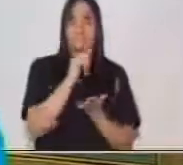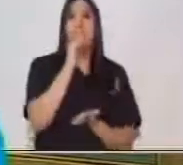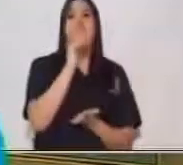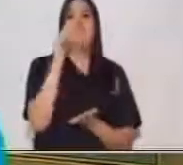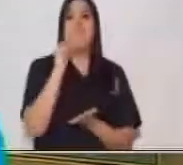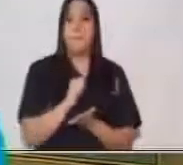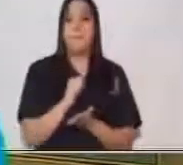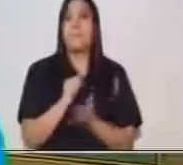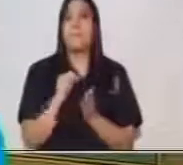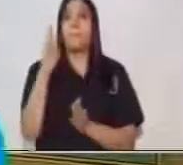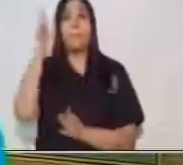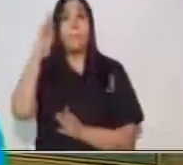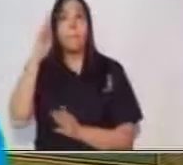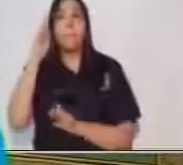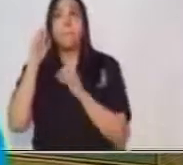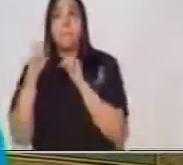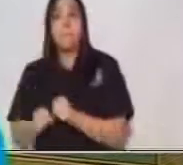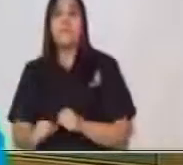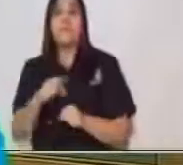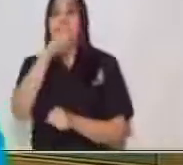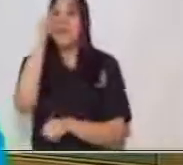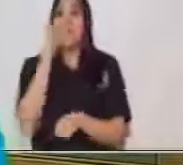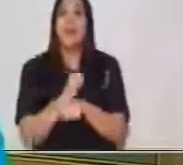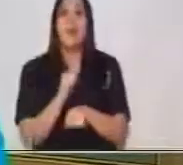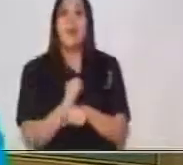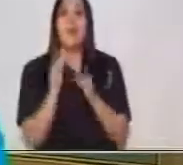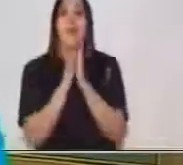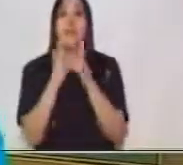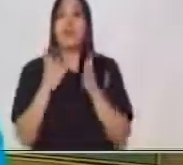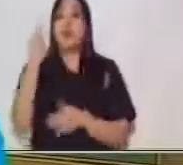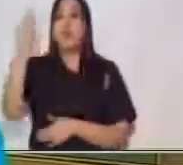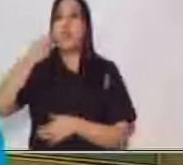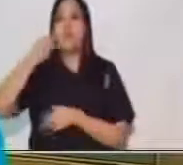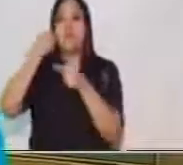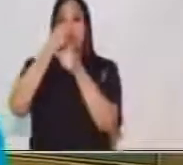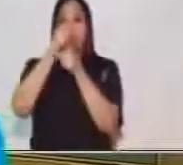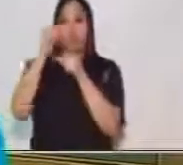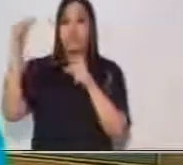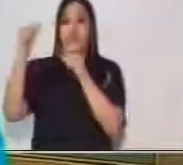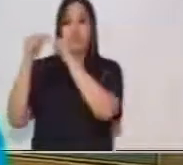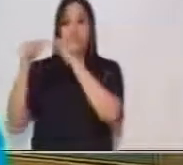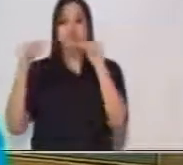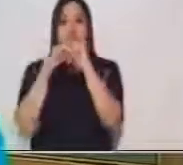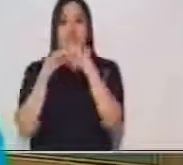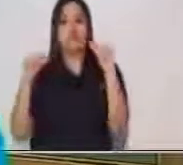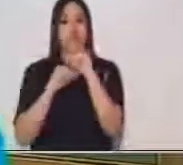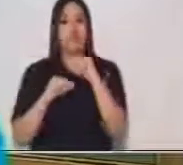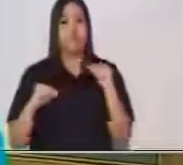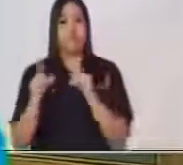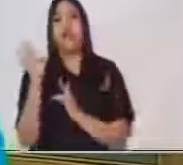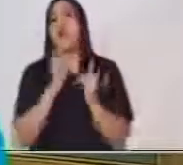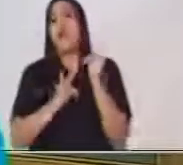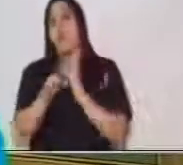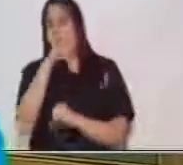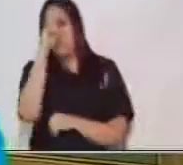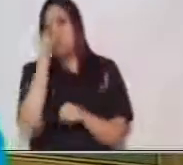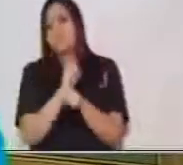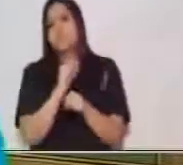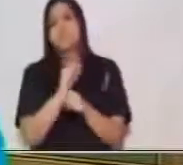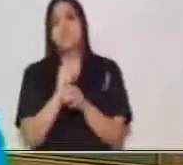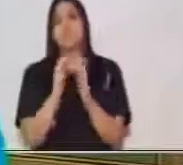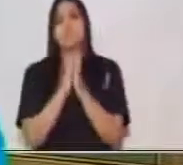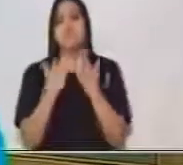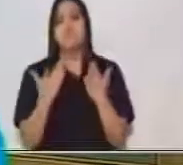cuenta, puedes trabajar en cuaderno de doble línea, si no tienes, puedes trabajar en línea o en cuadro. Lo importante es